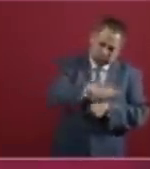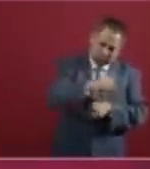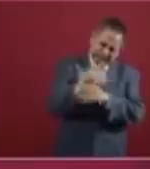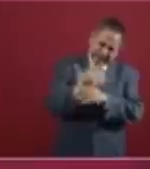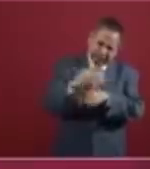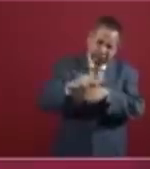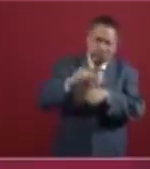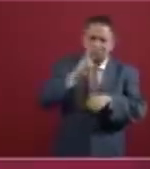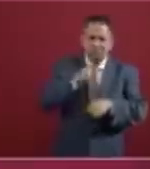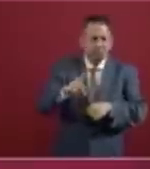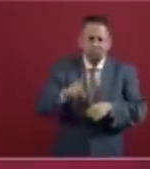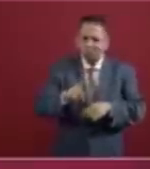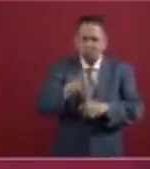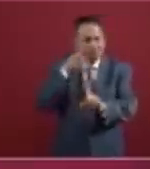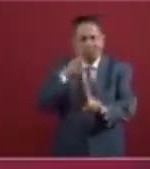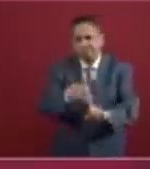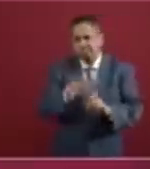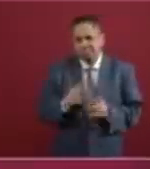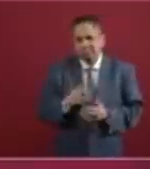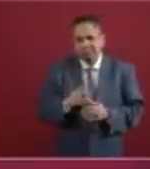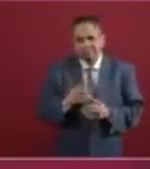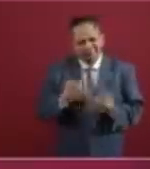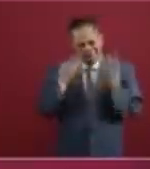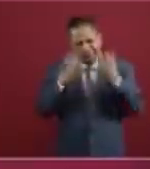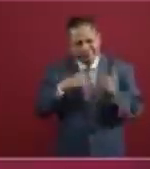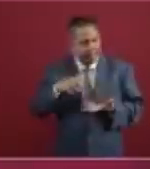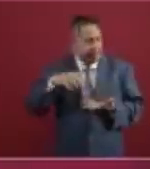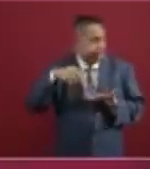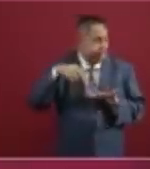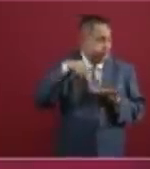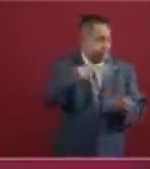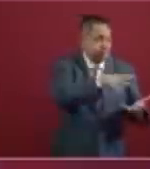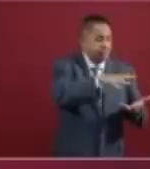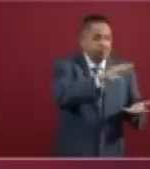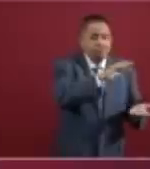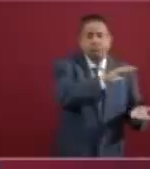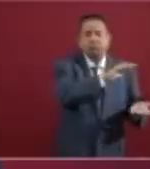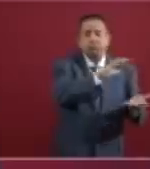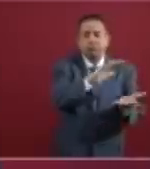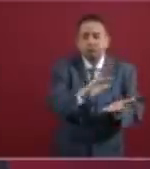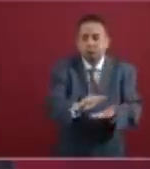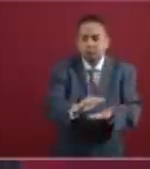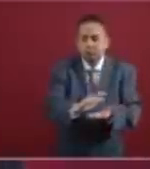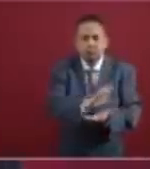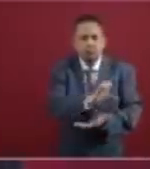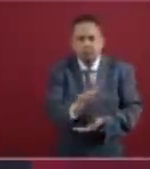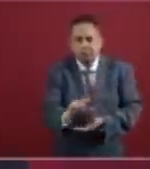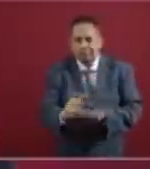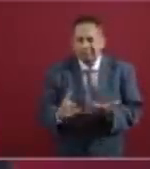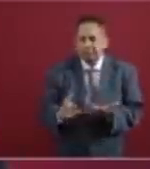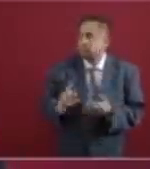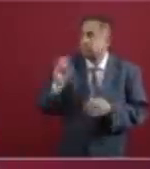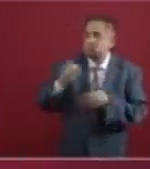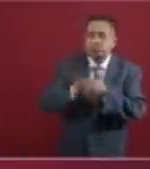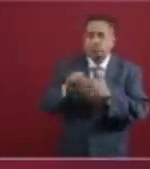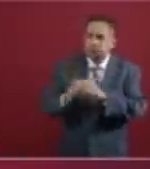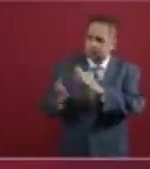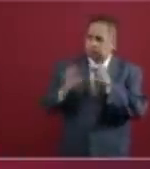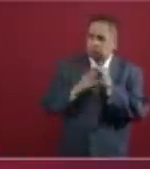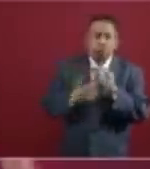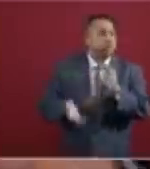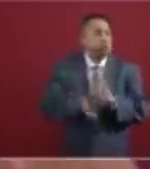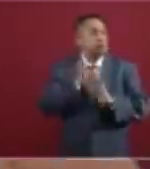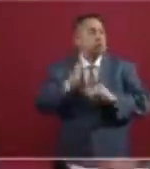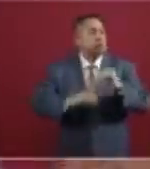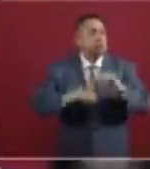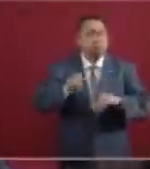del presupuesto en este sentido, de caminos que cobraban y no construían,